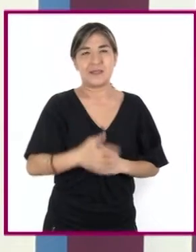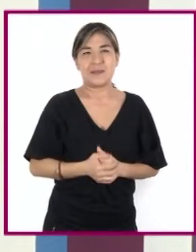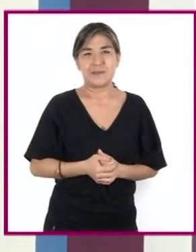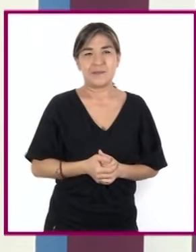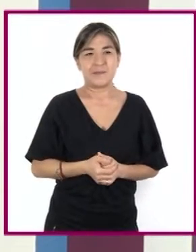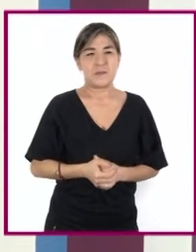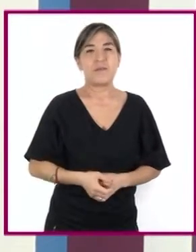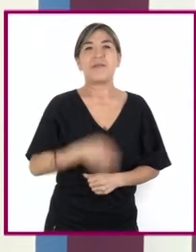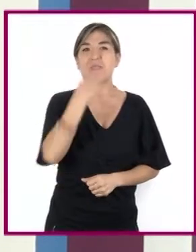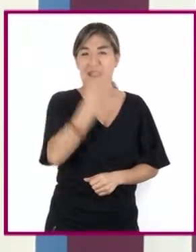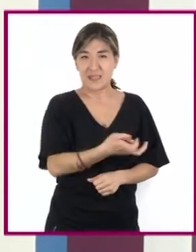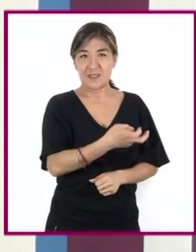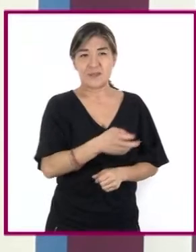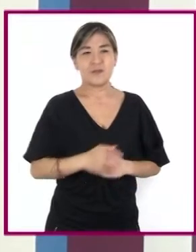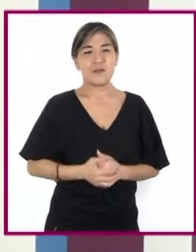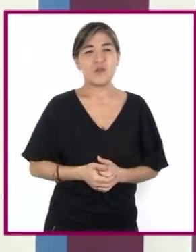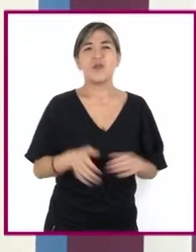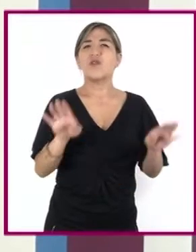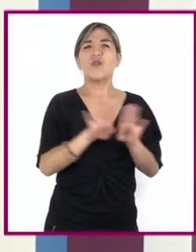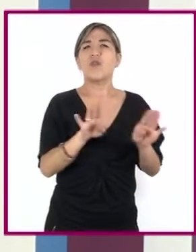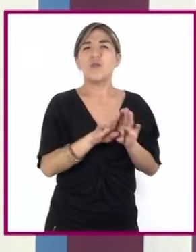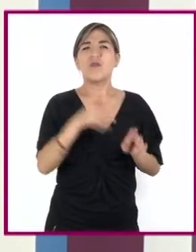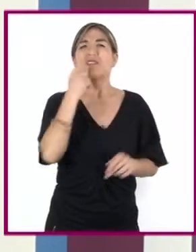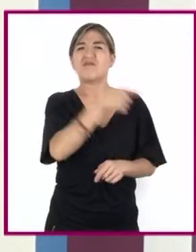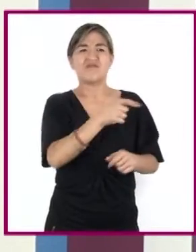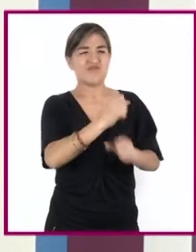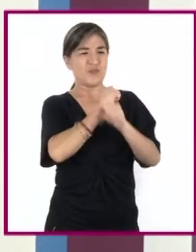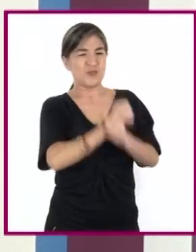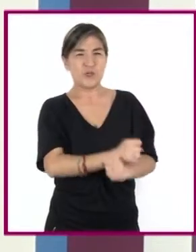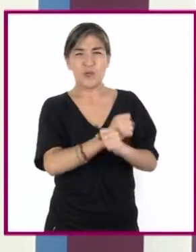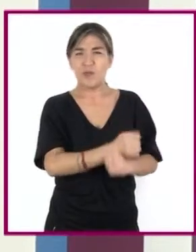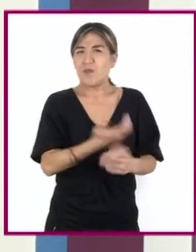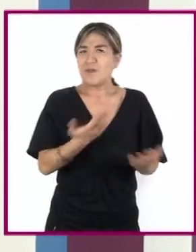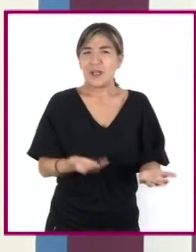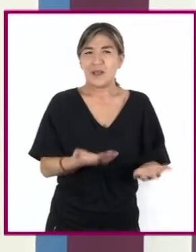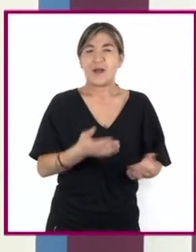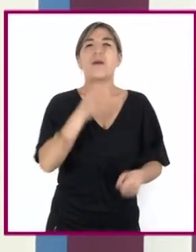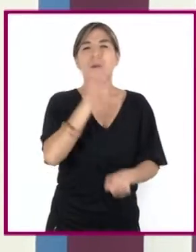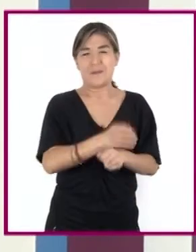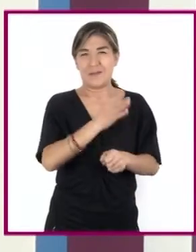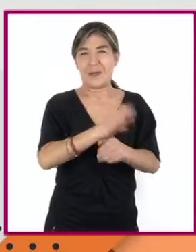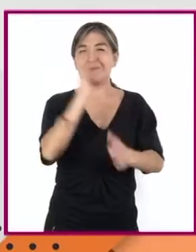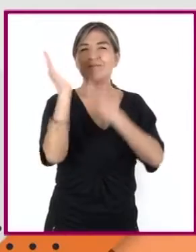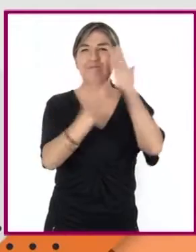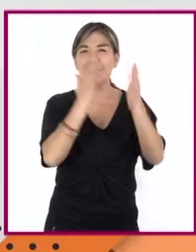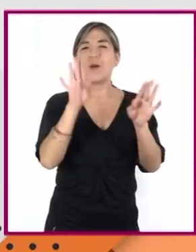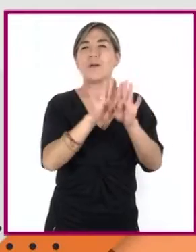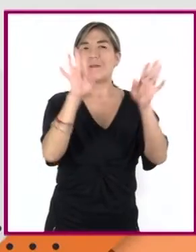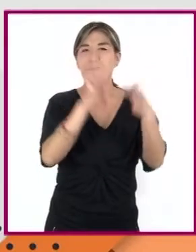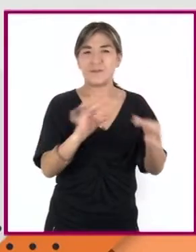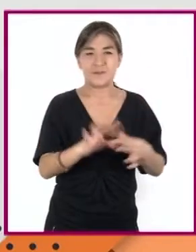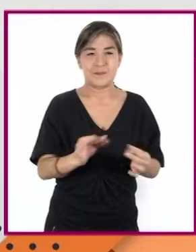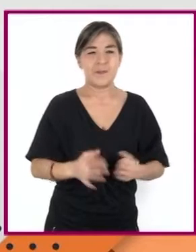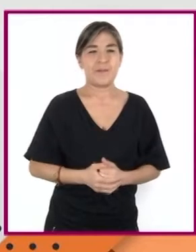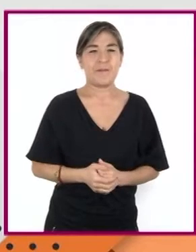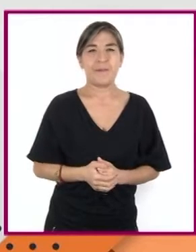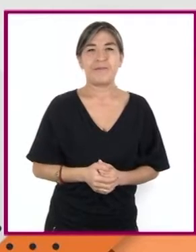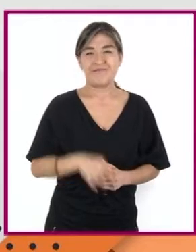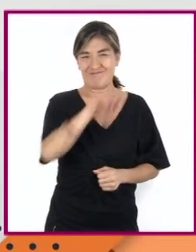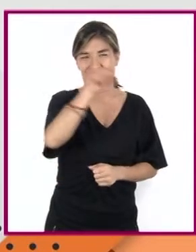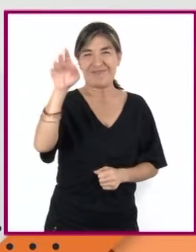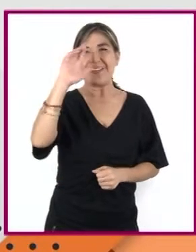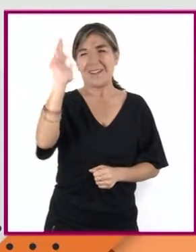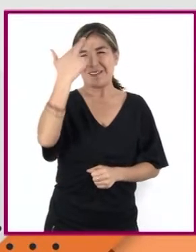Pero, ¿fue así? ¿Y a qué costo? Estudiémoslo a detalle. Como